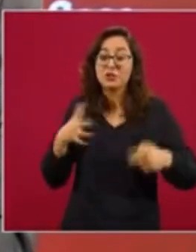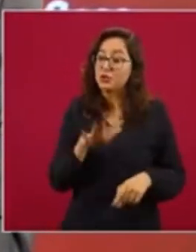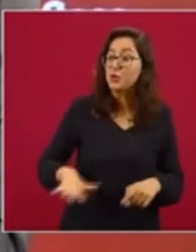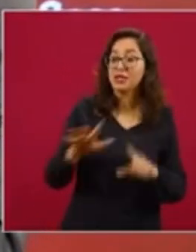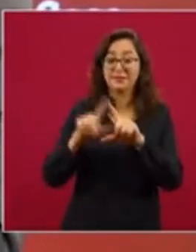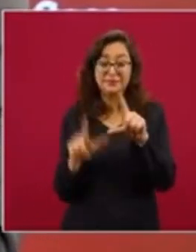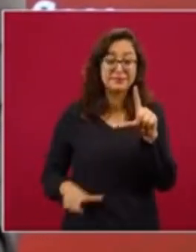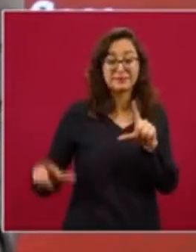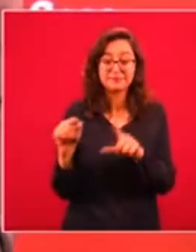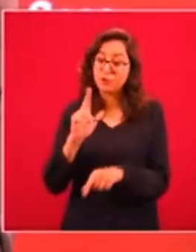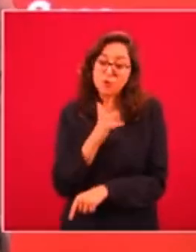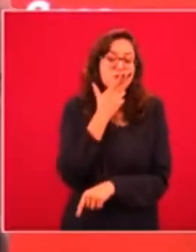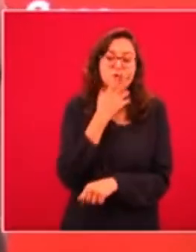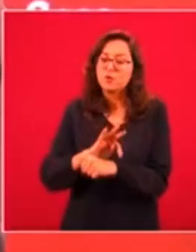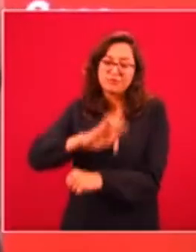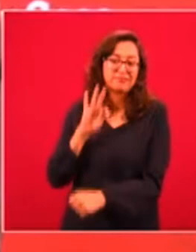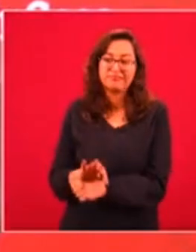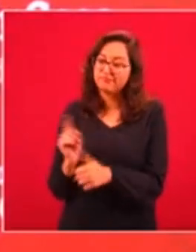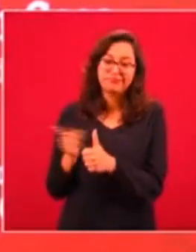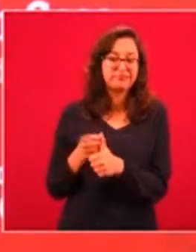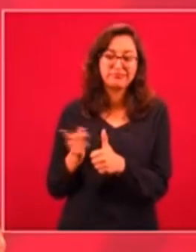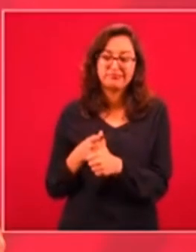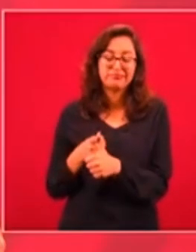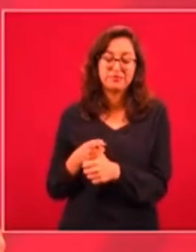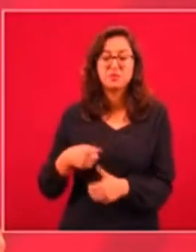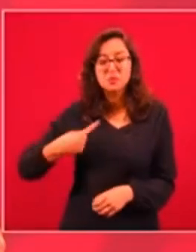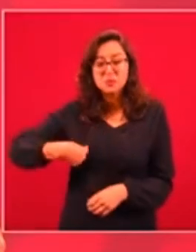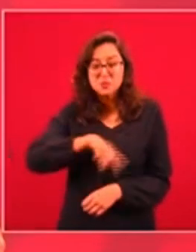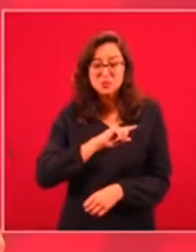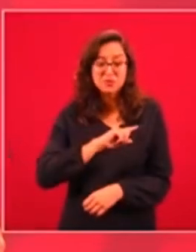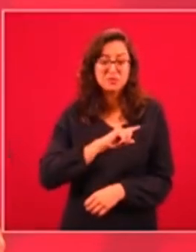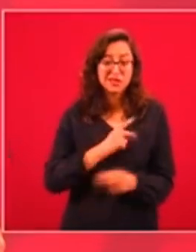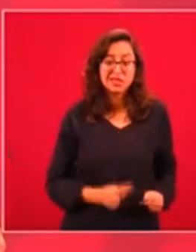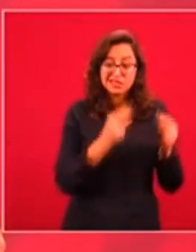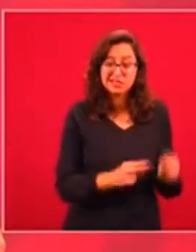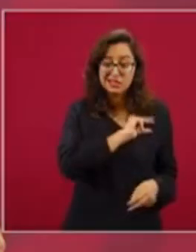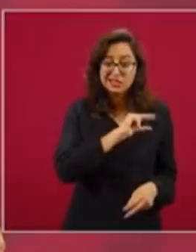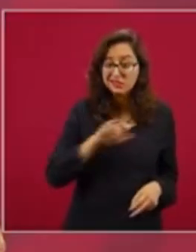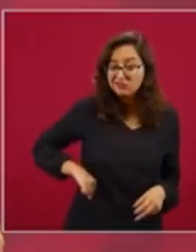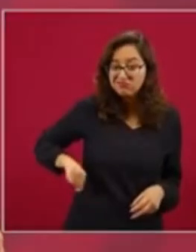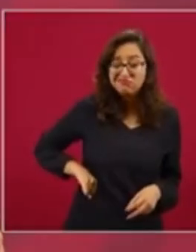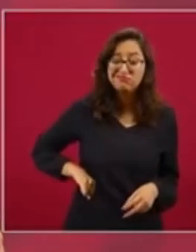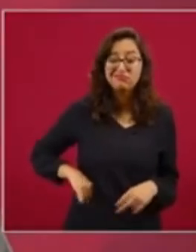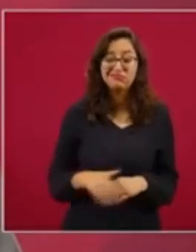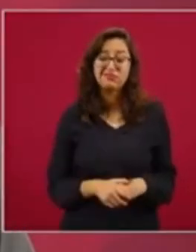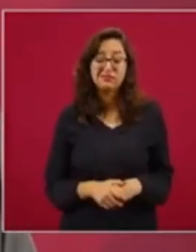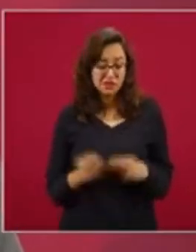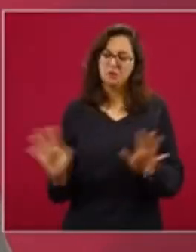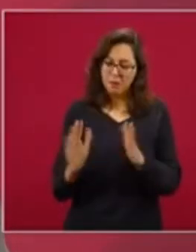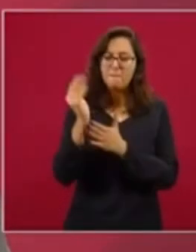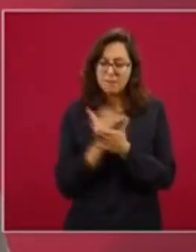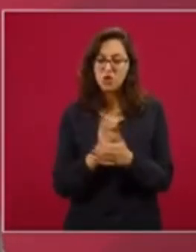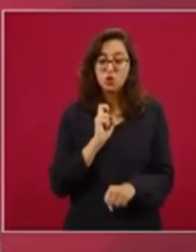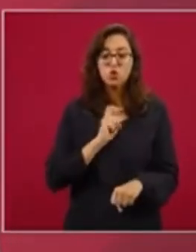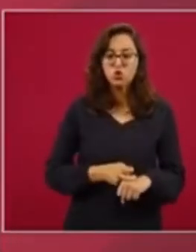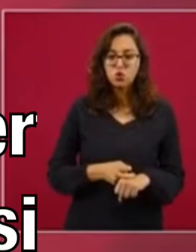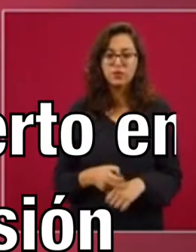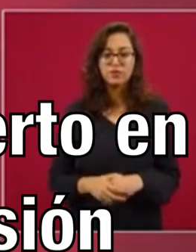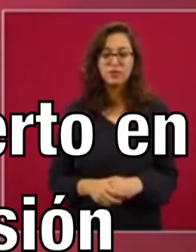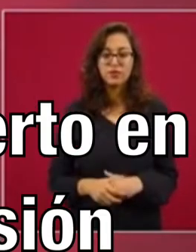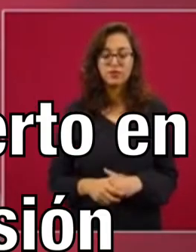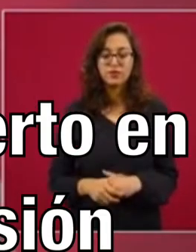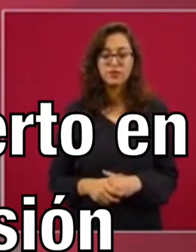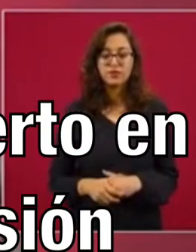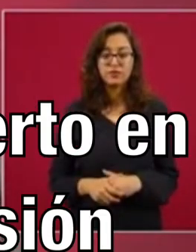nación. A nosotros no nos interesan los negocios privados, nos interesan los negocios públicos. Los únicos negocios a